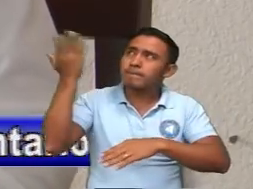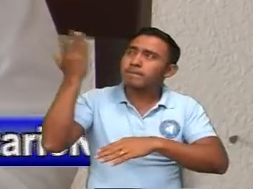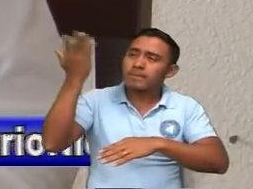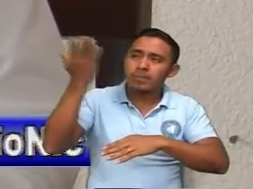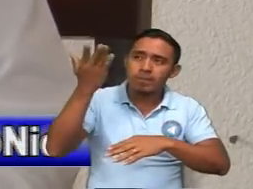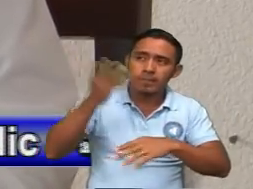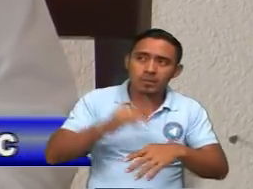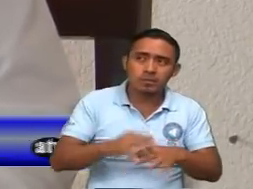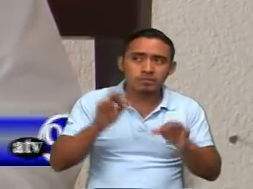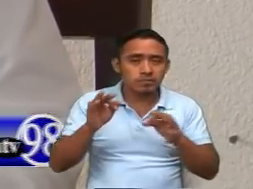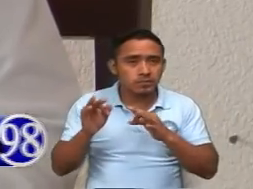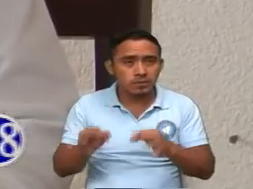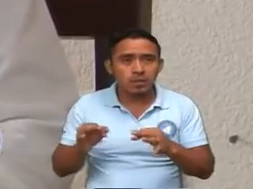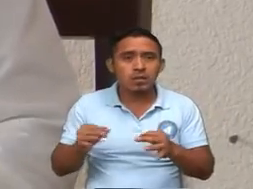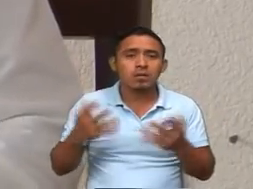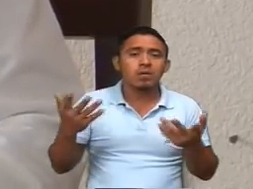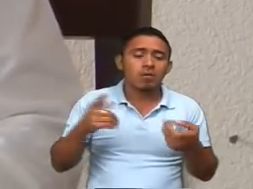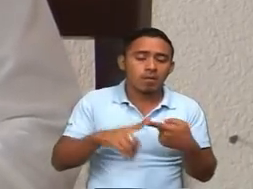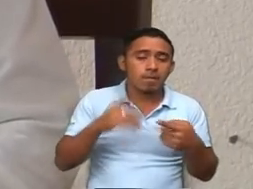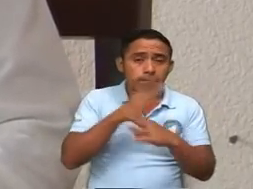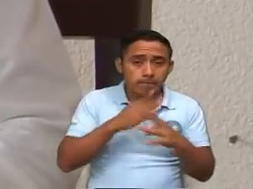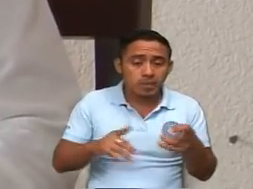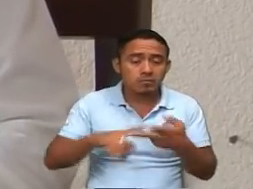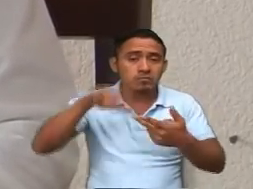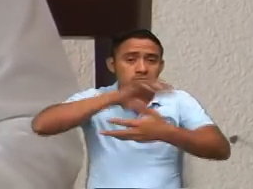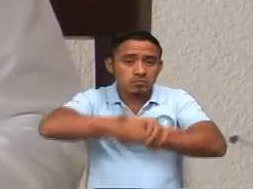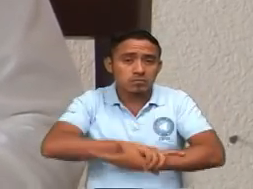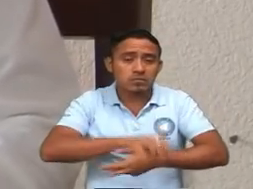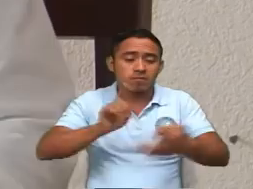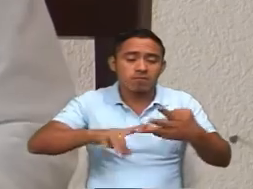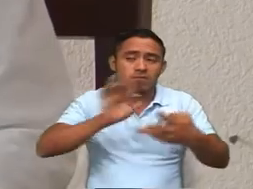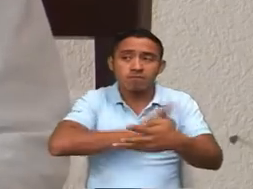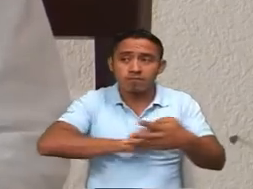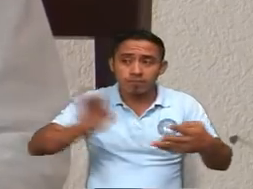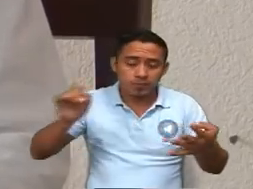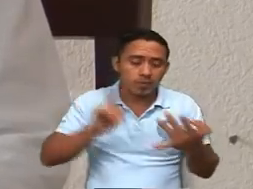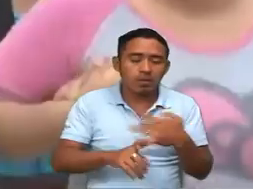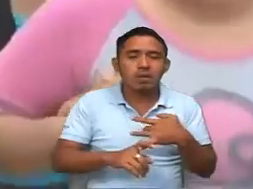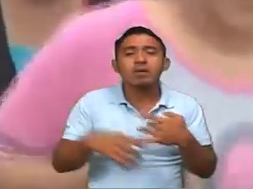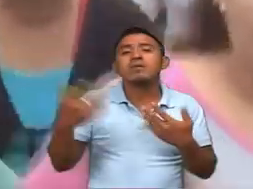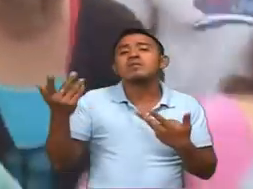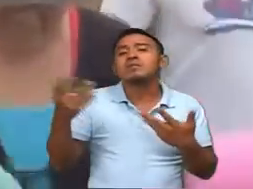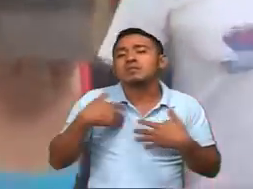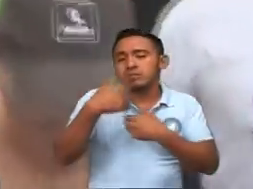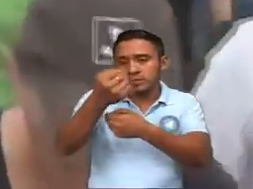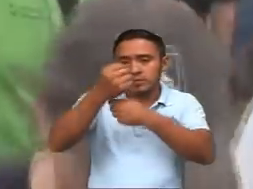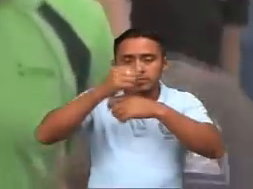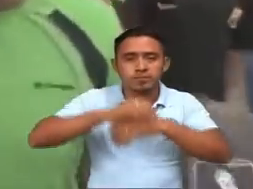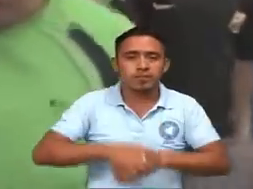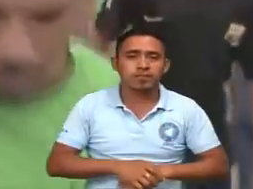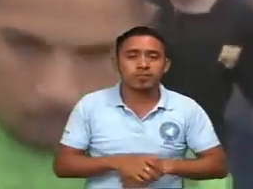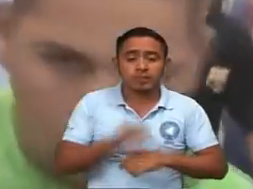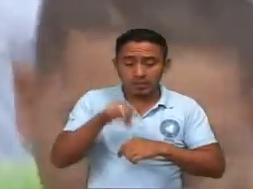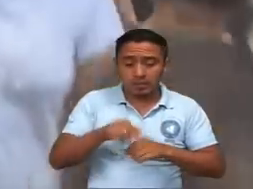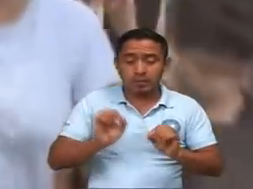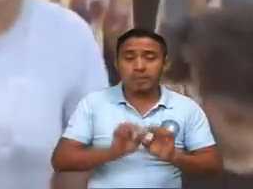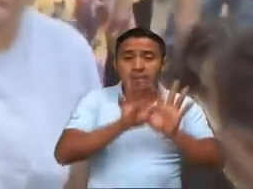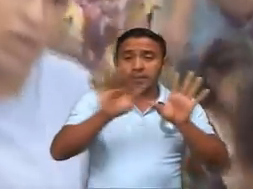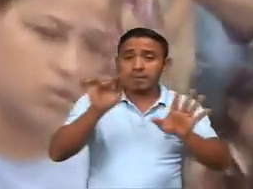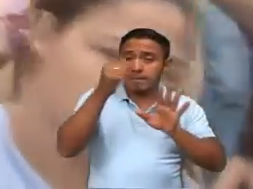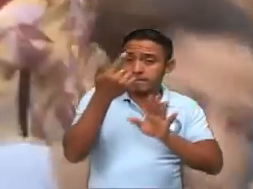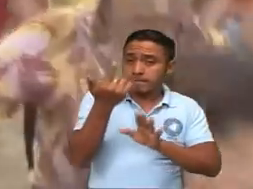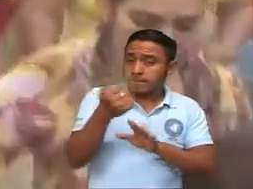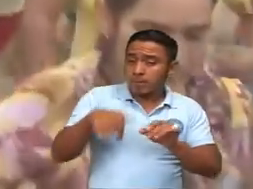junto al Señor por paz, reconciliación, fe, salvación y esperanza. Durante la mañana de este viernes, la